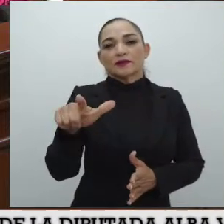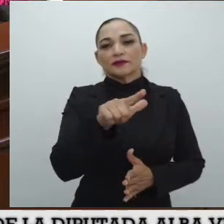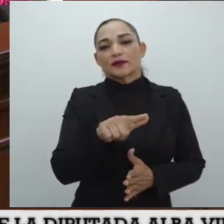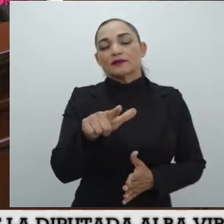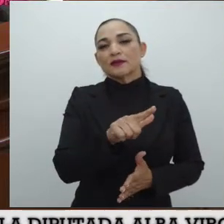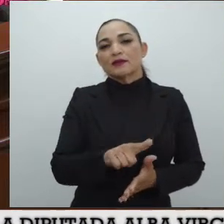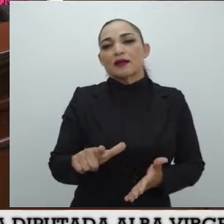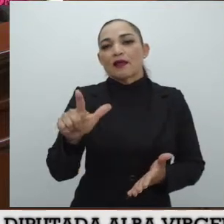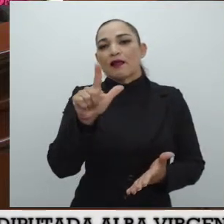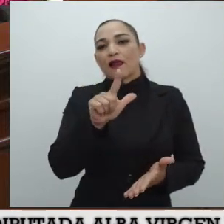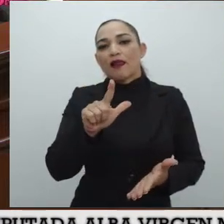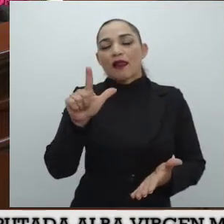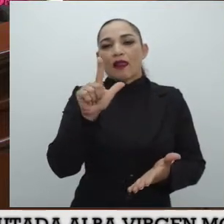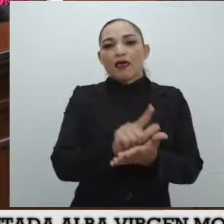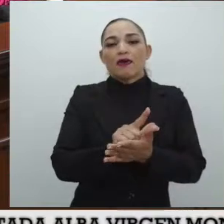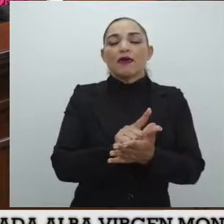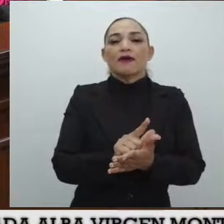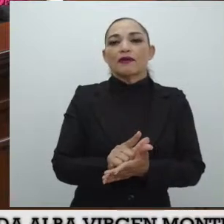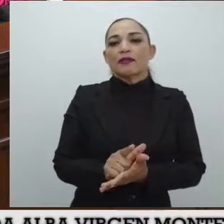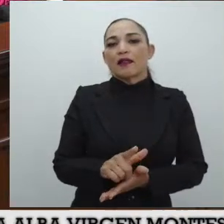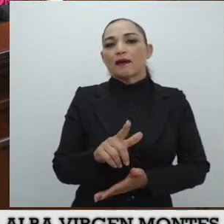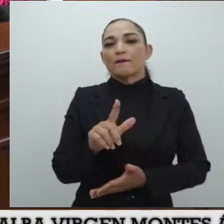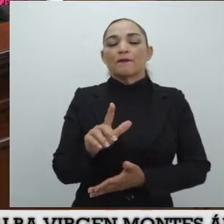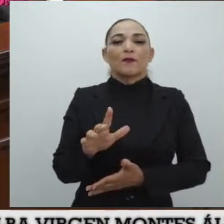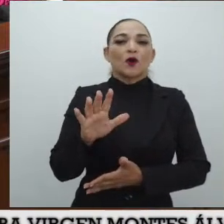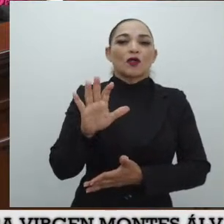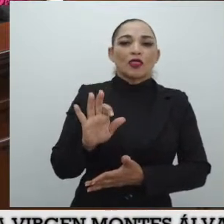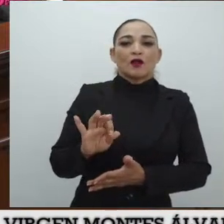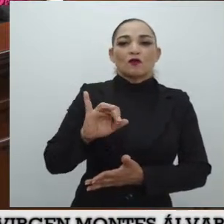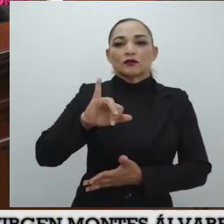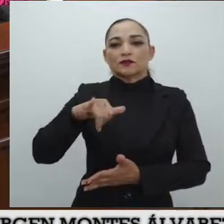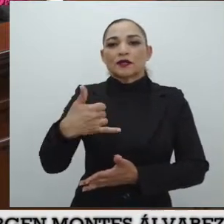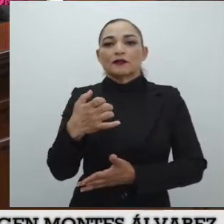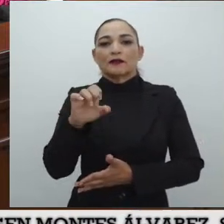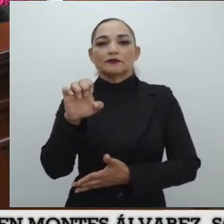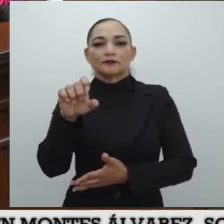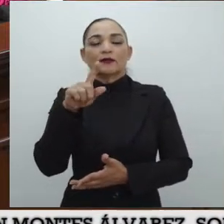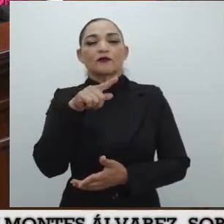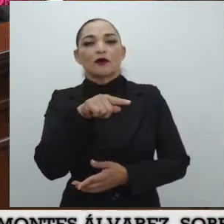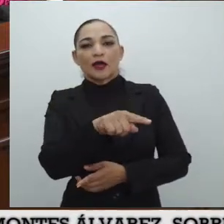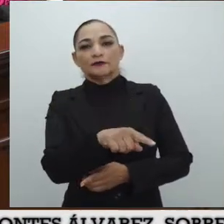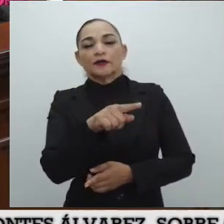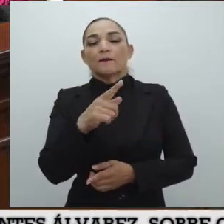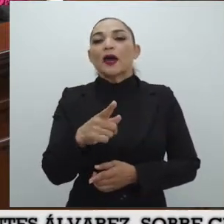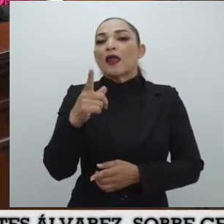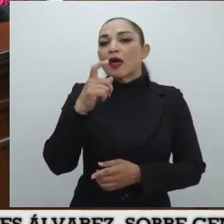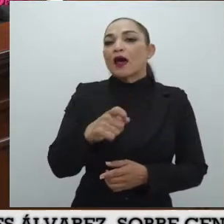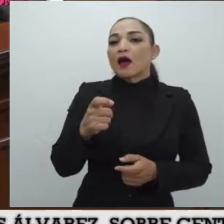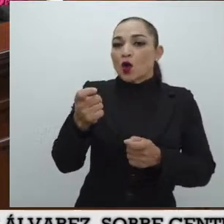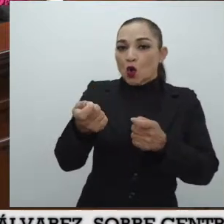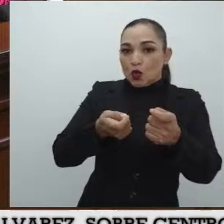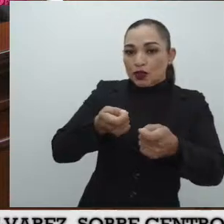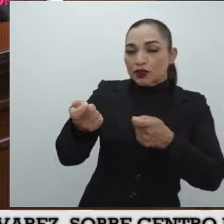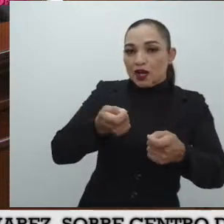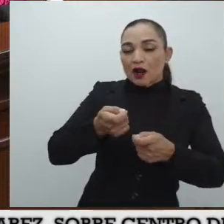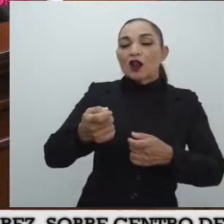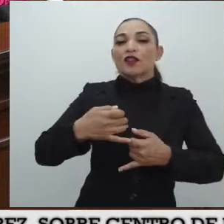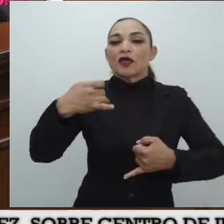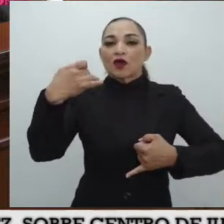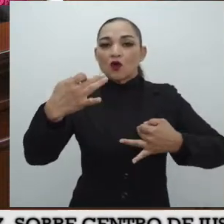Estado para que las jurisdicciones de los juzgados de primera instancia de control y juicio oral penal